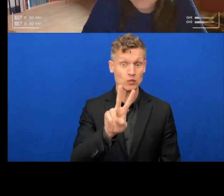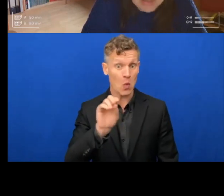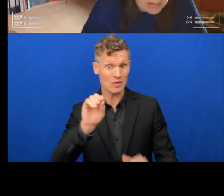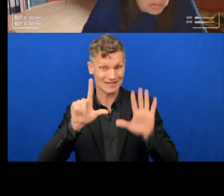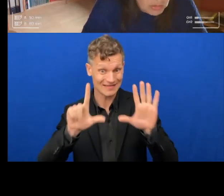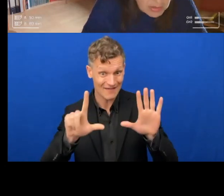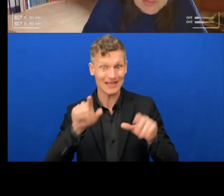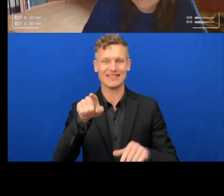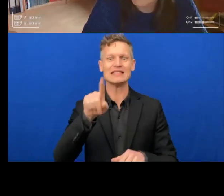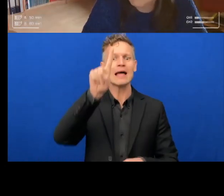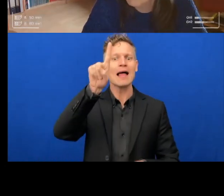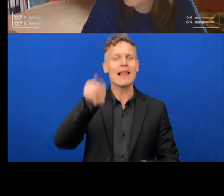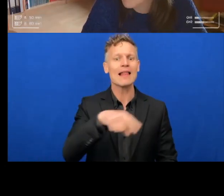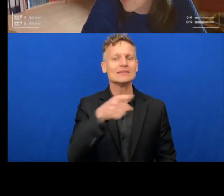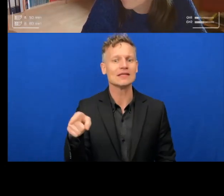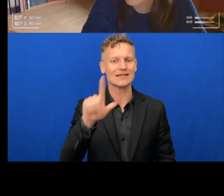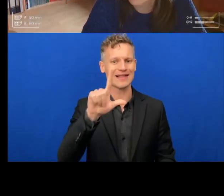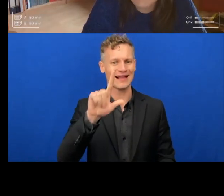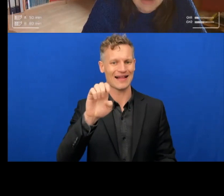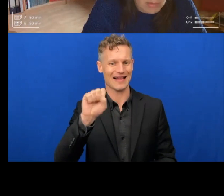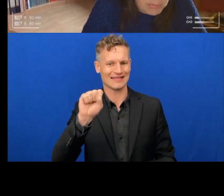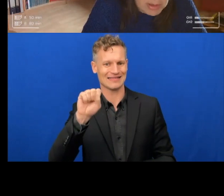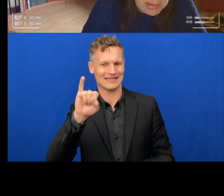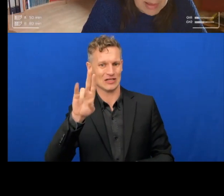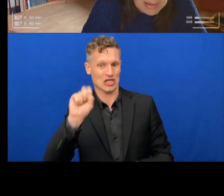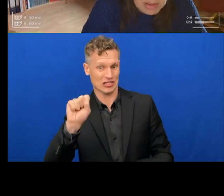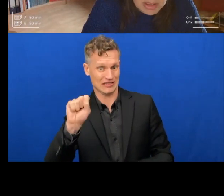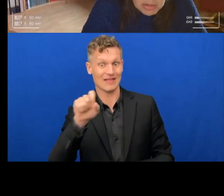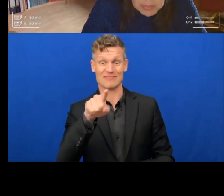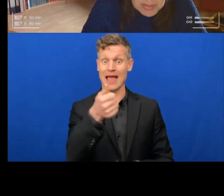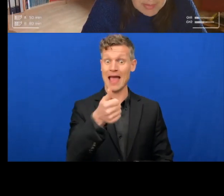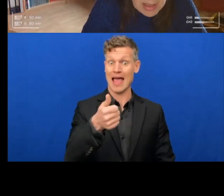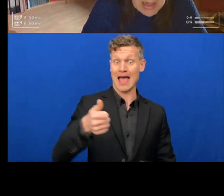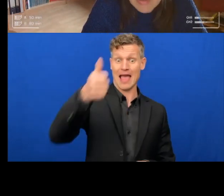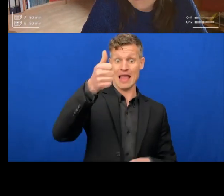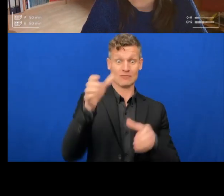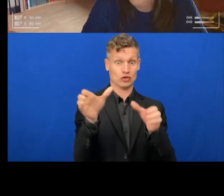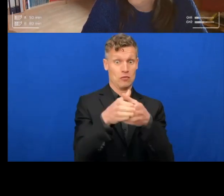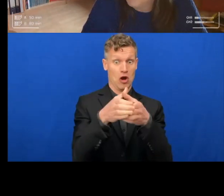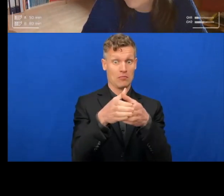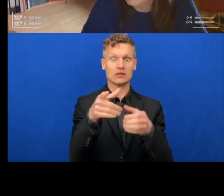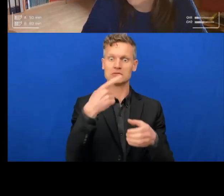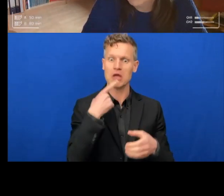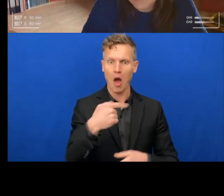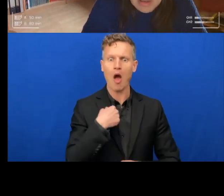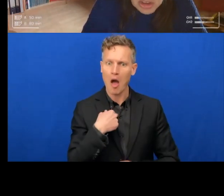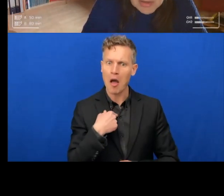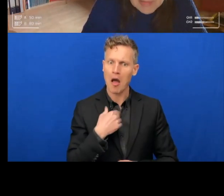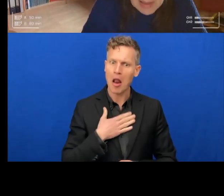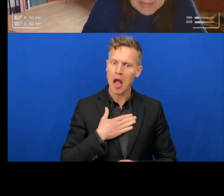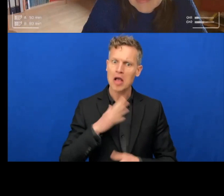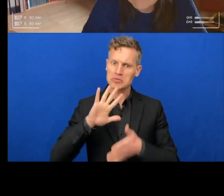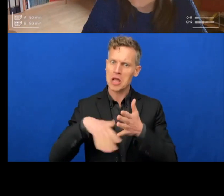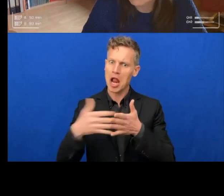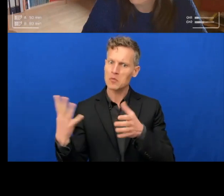College. La profesora Frida Sturz, que era la encargada del departamento, estaba muy de acuerdo en formar